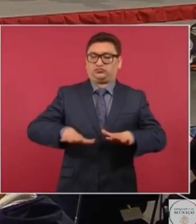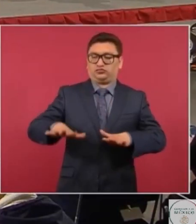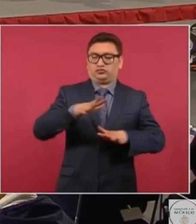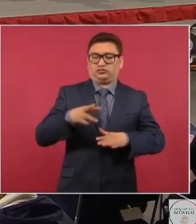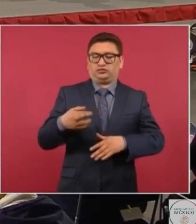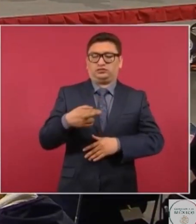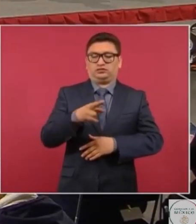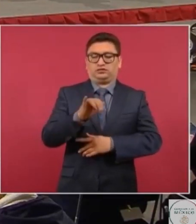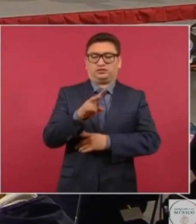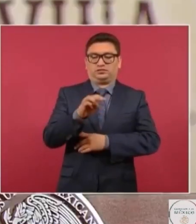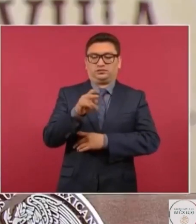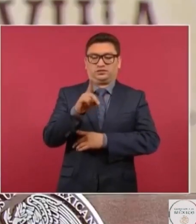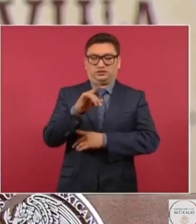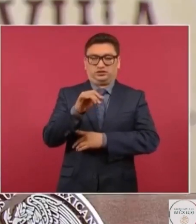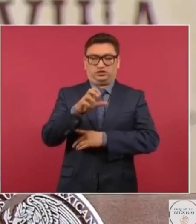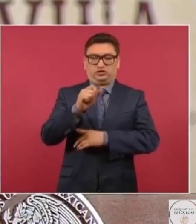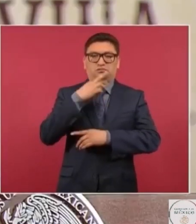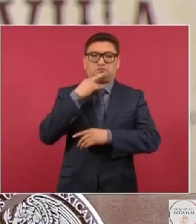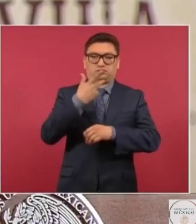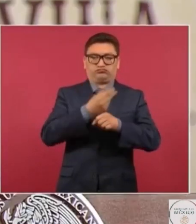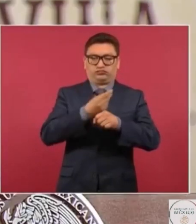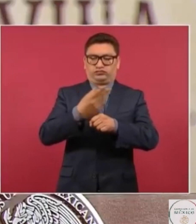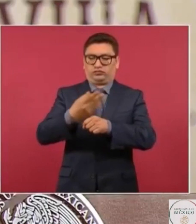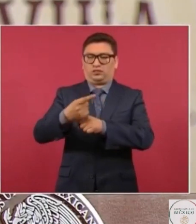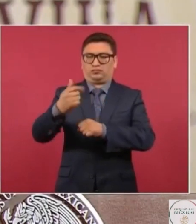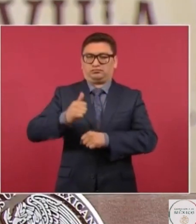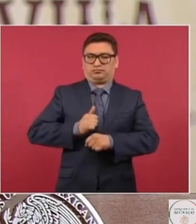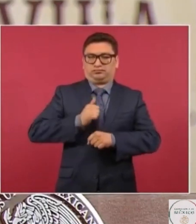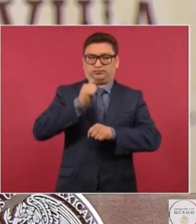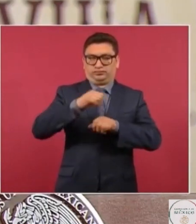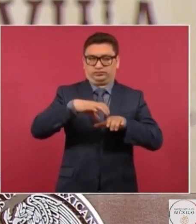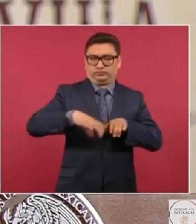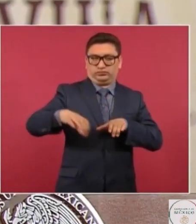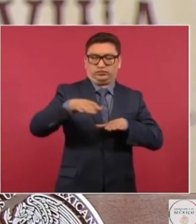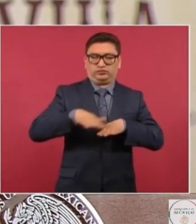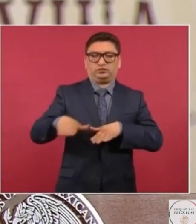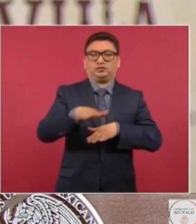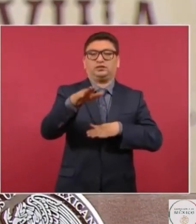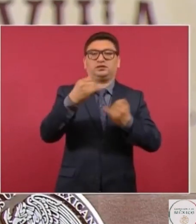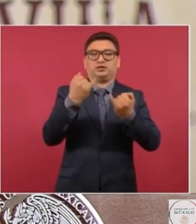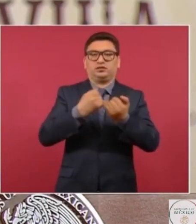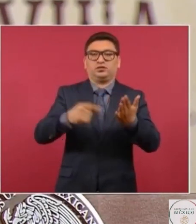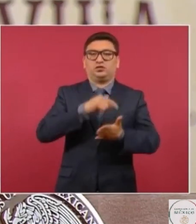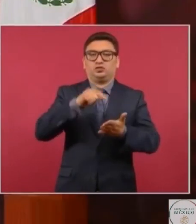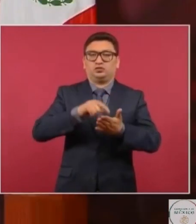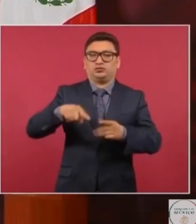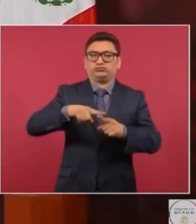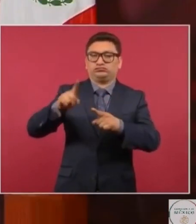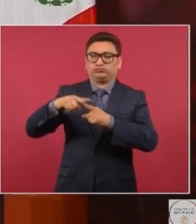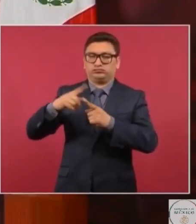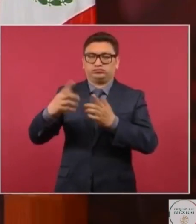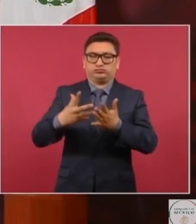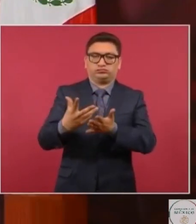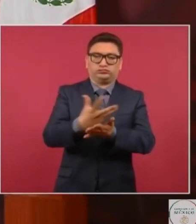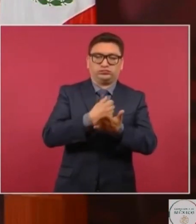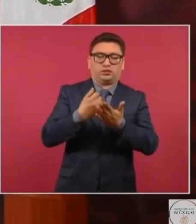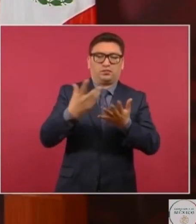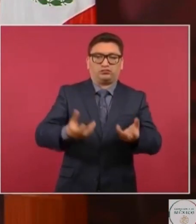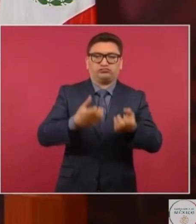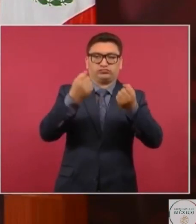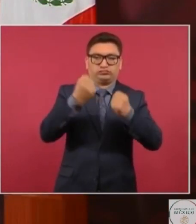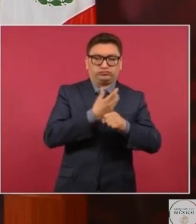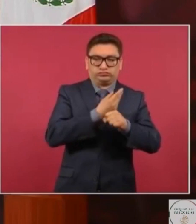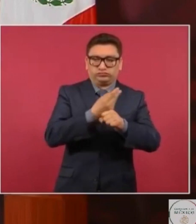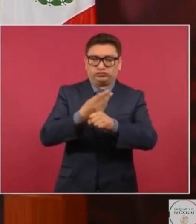tener un mejor aprovechamiento y también la recuperación de espacios públicos a lo largo de este tramo que